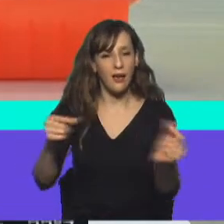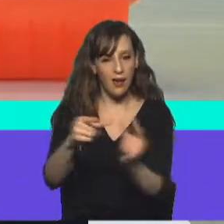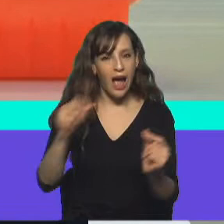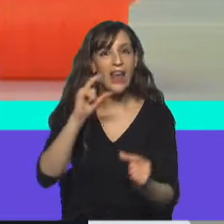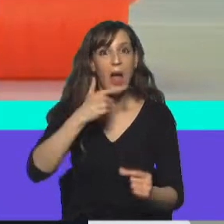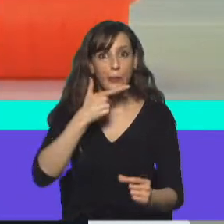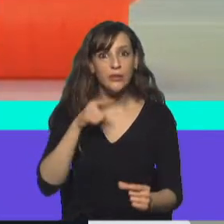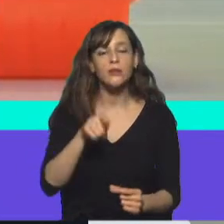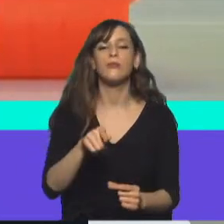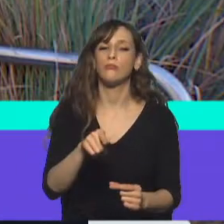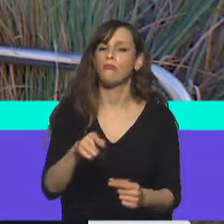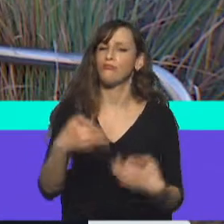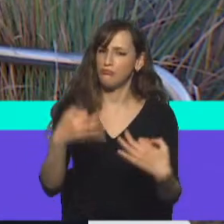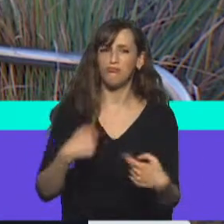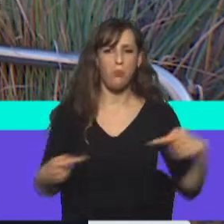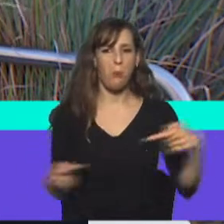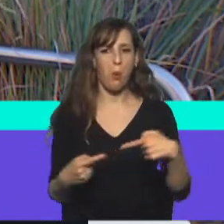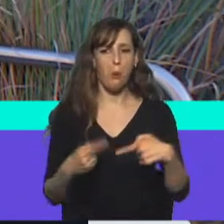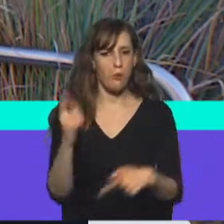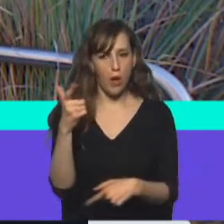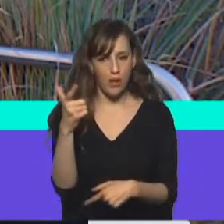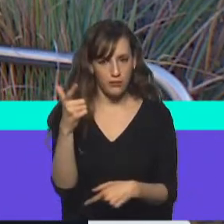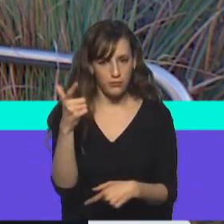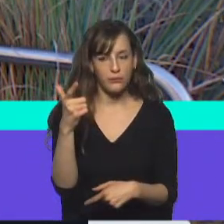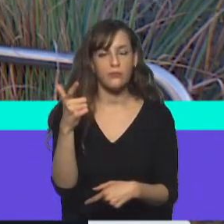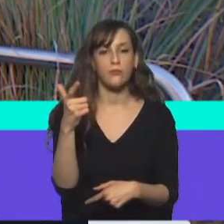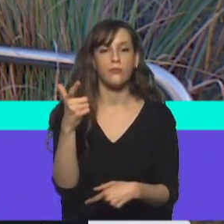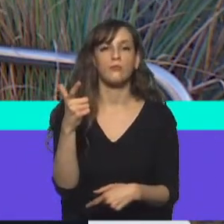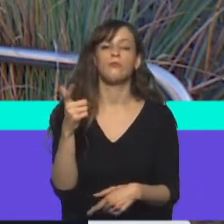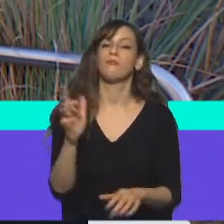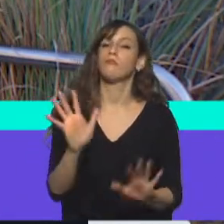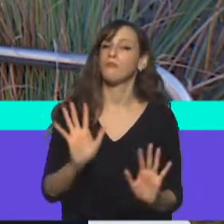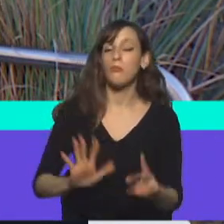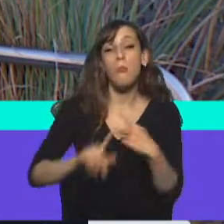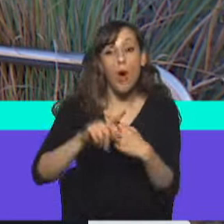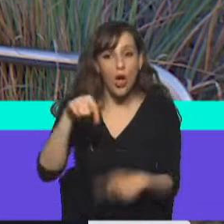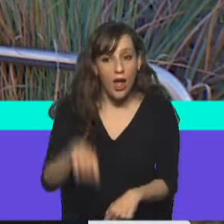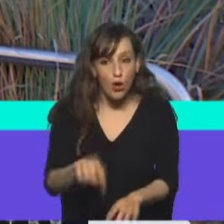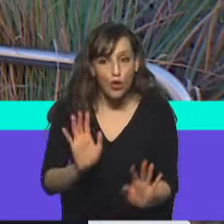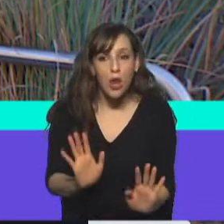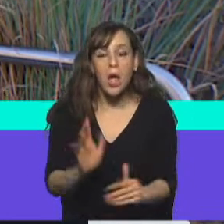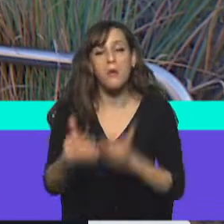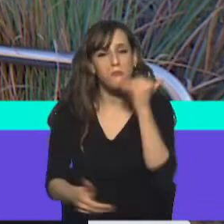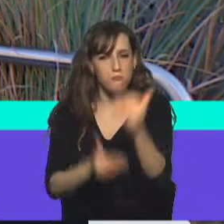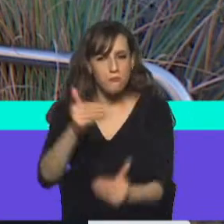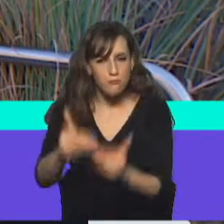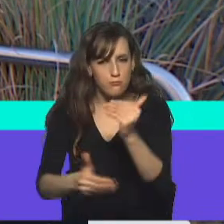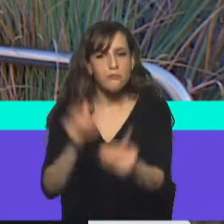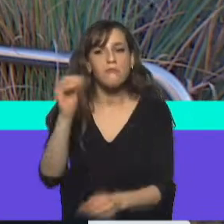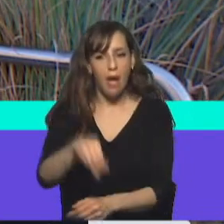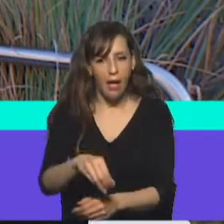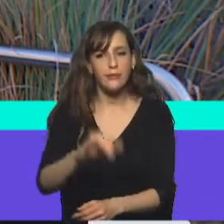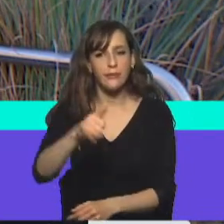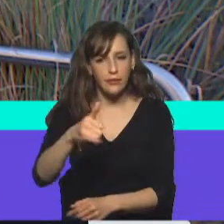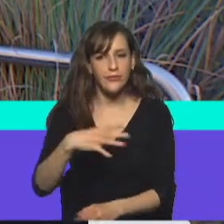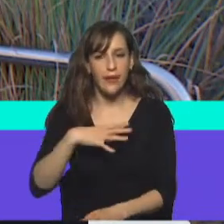efectos adversos. O sea que no vemos por ahora, obviamente que necesitamos más experiencia, mayor tiempo de seguimiento, mayor número